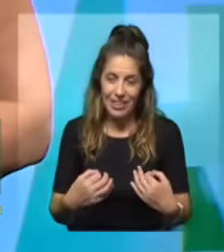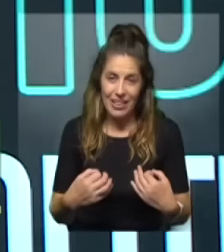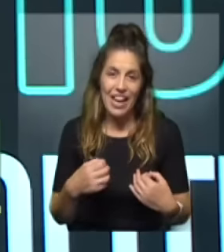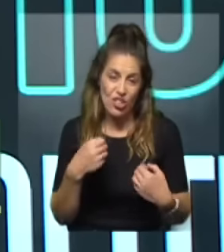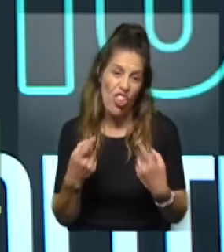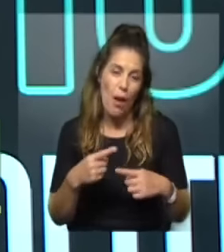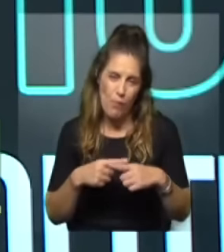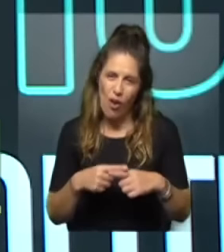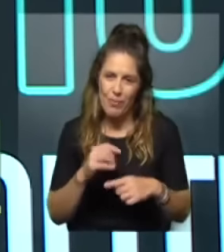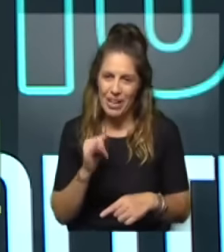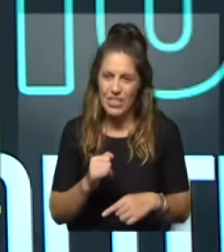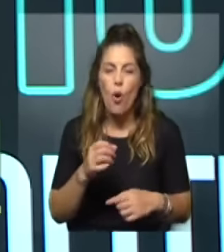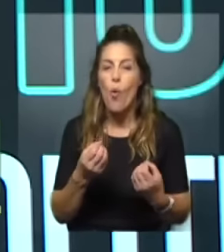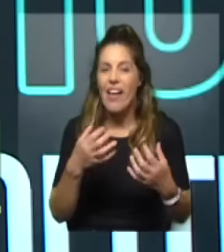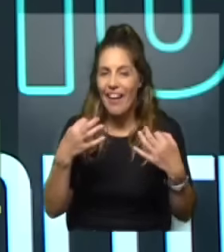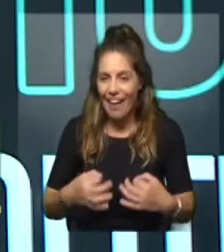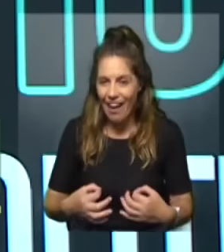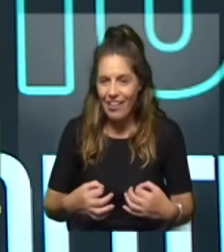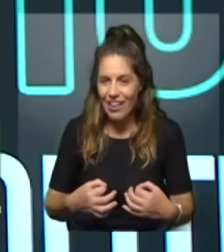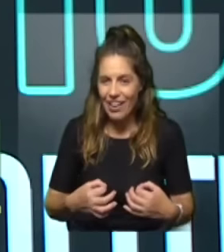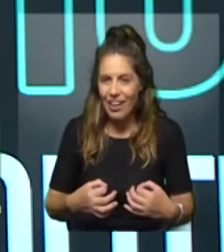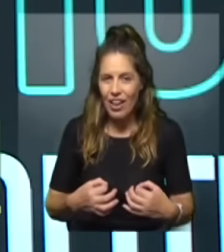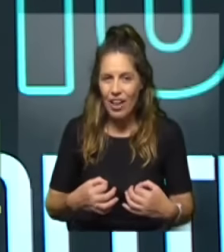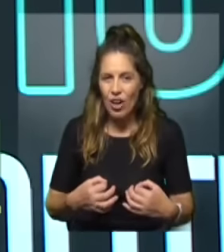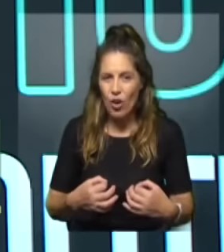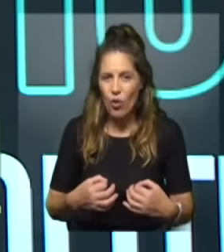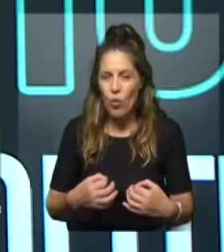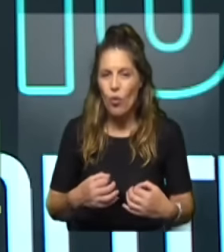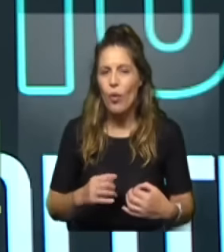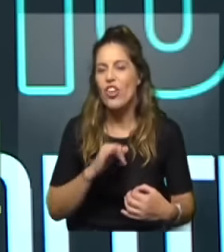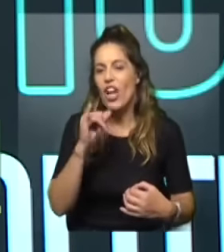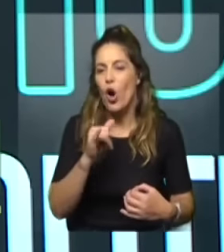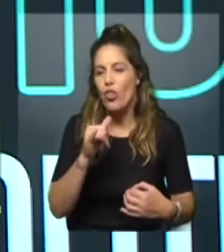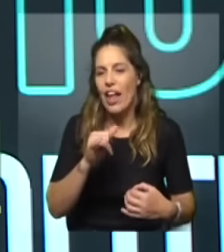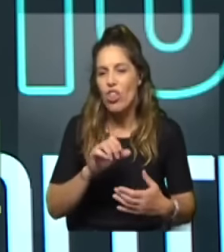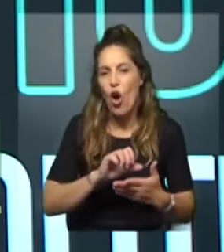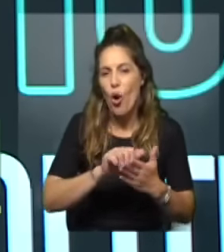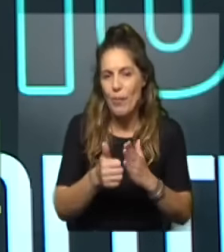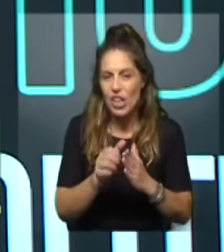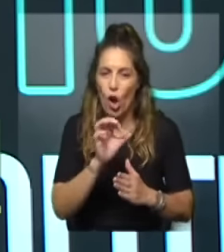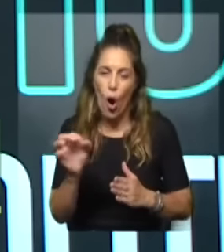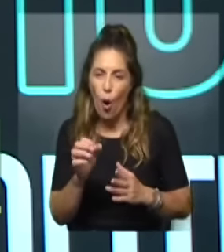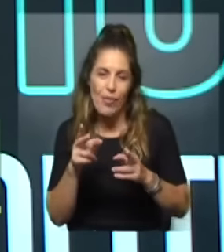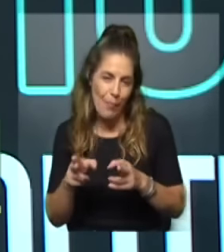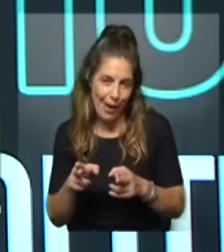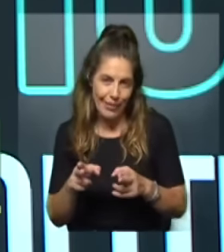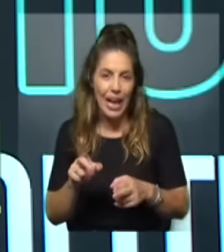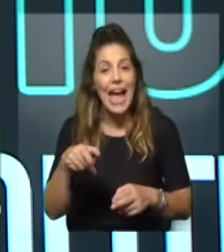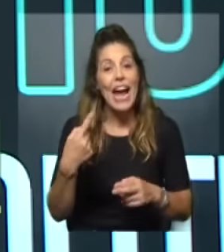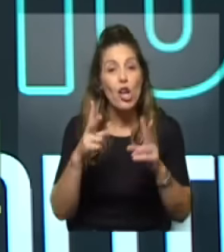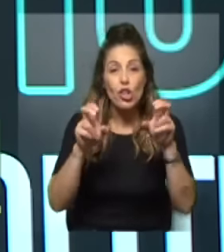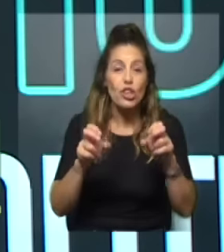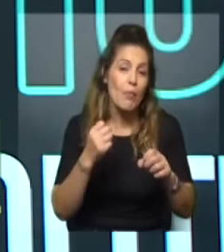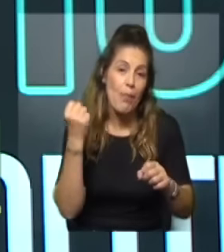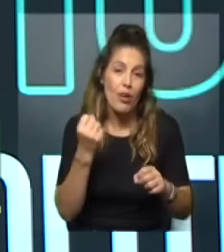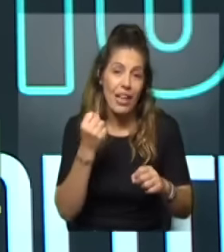exactamente Cuáles son reales en el sentido de cuánto están contando todo la película cuánto están contando una parte el otro punto que parece Central es